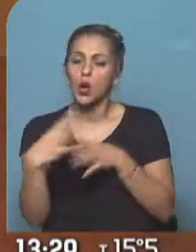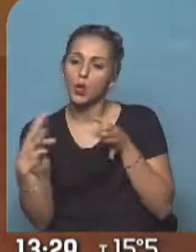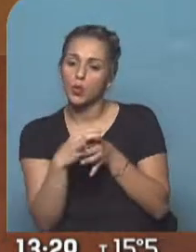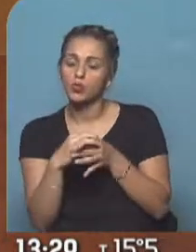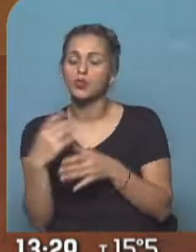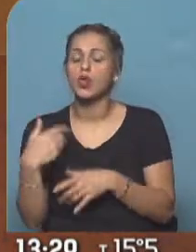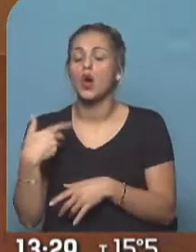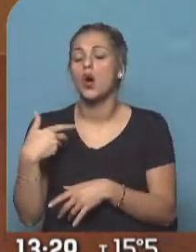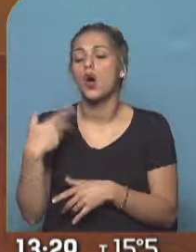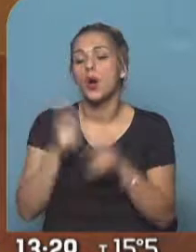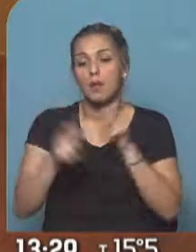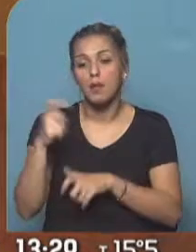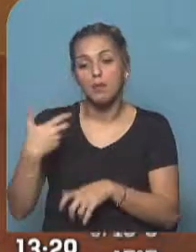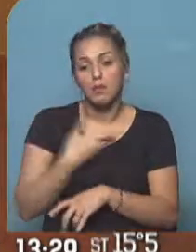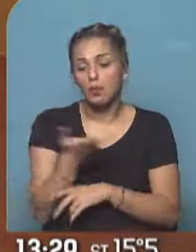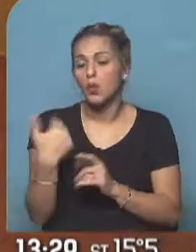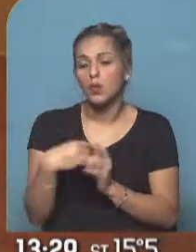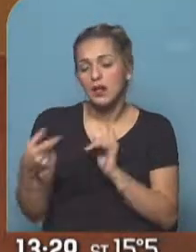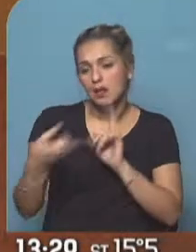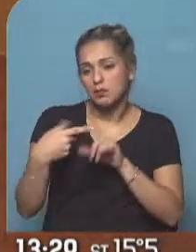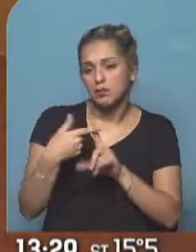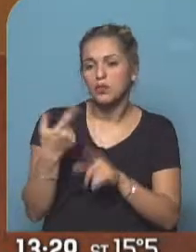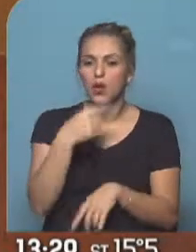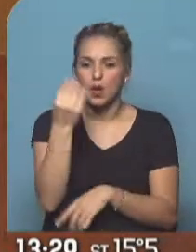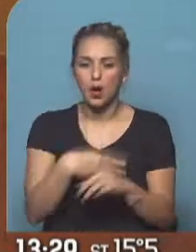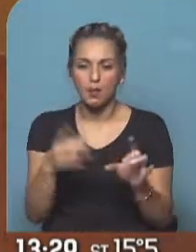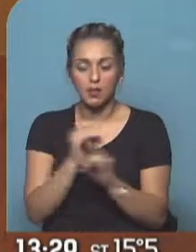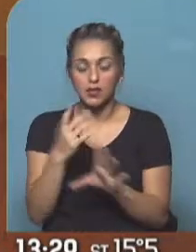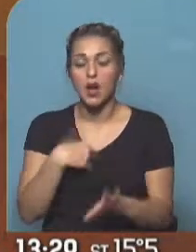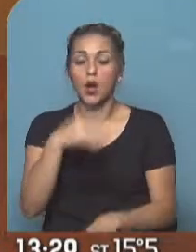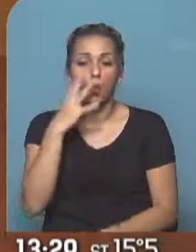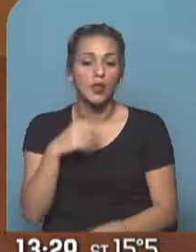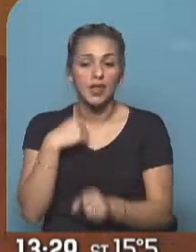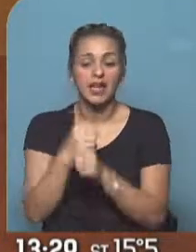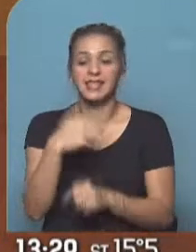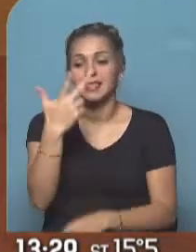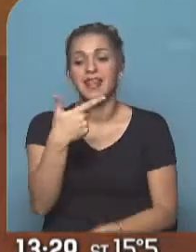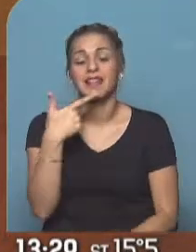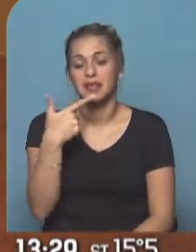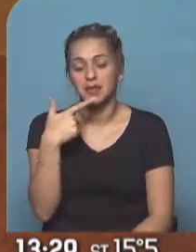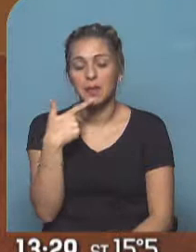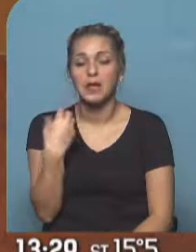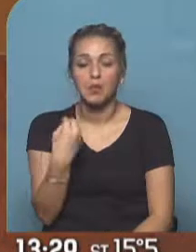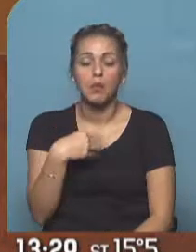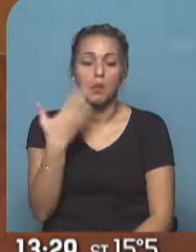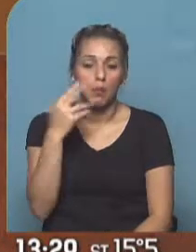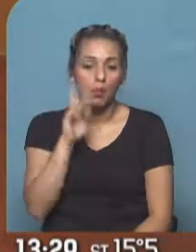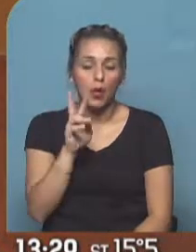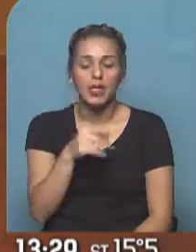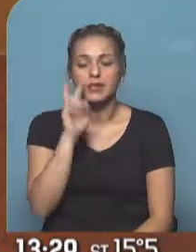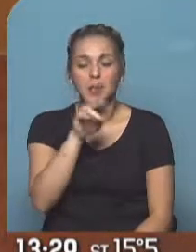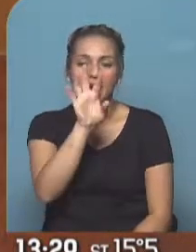público directamente con el artista. Van a ser 4 días hasta el 3 de septiembre, en los cuales vas a poder elegir